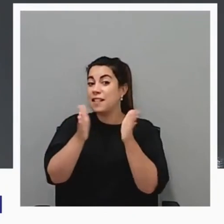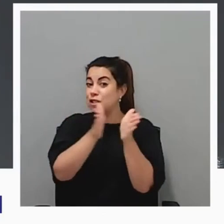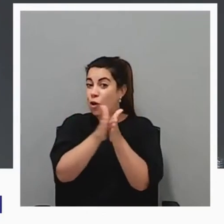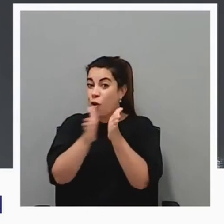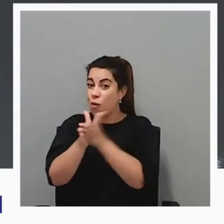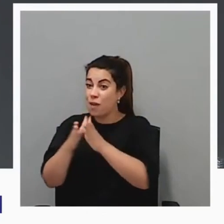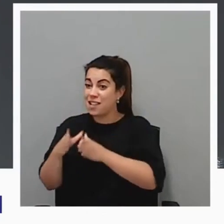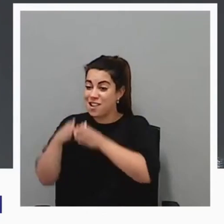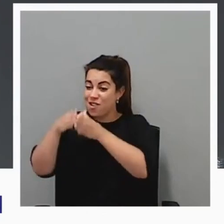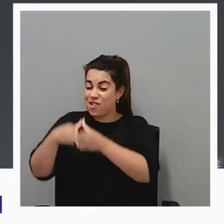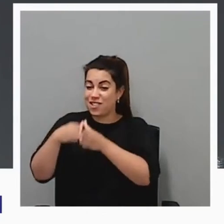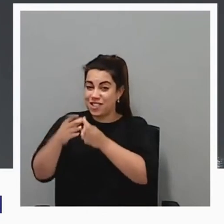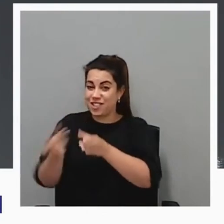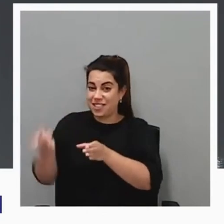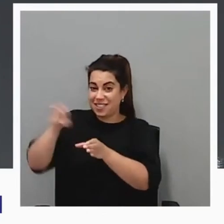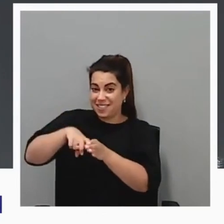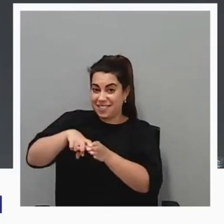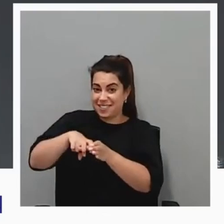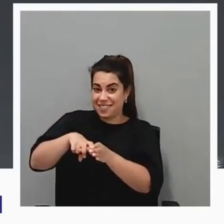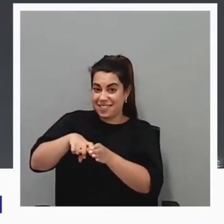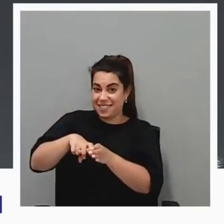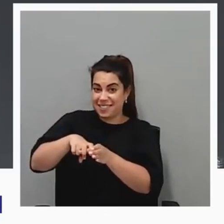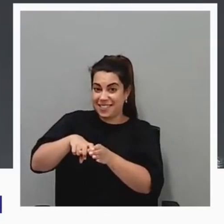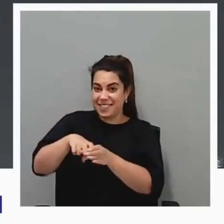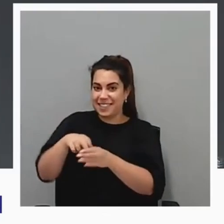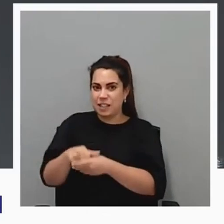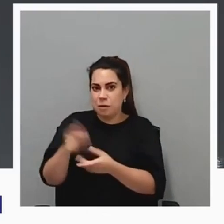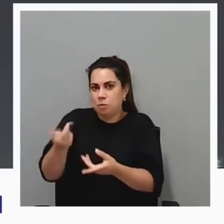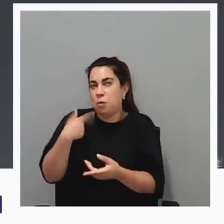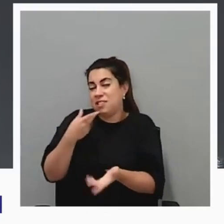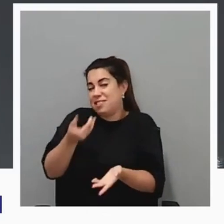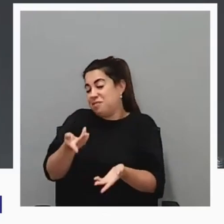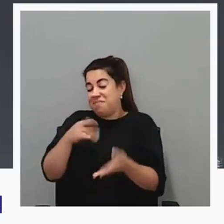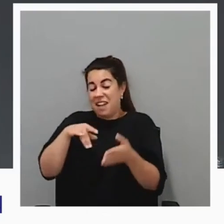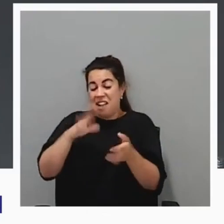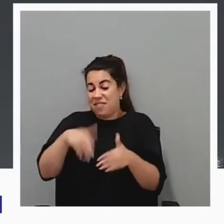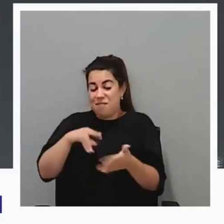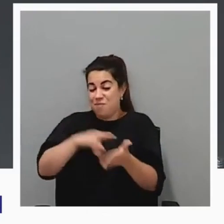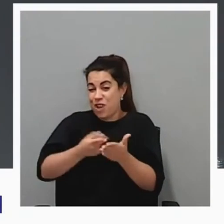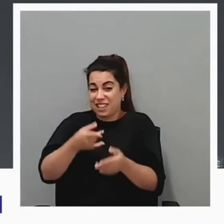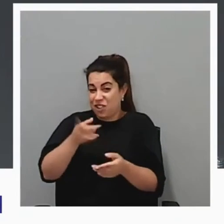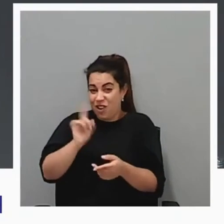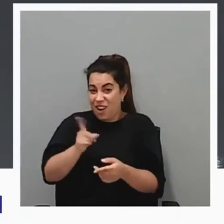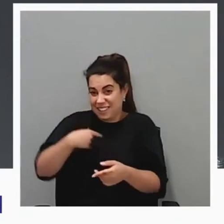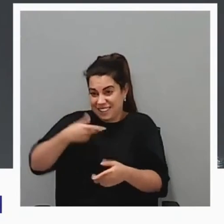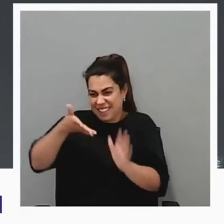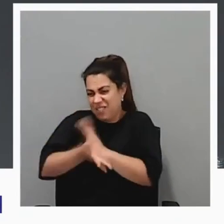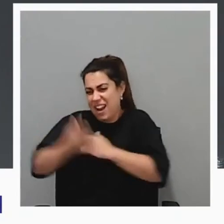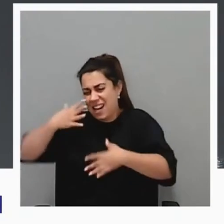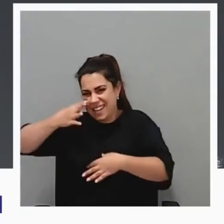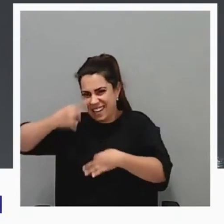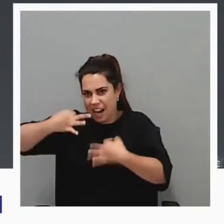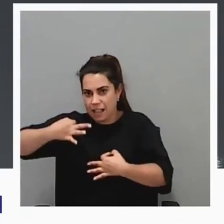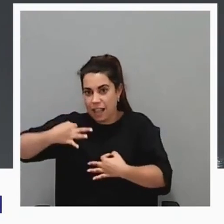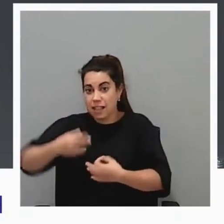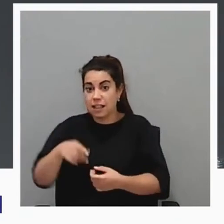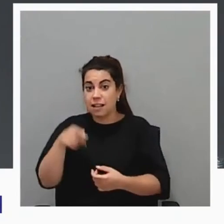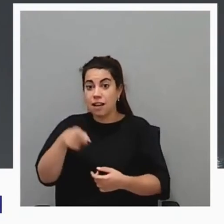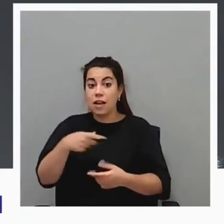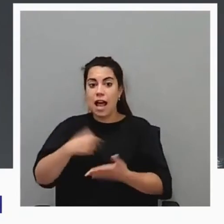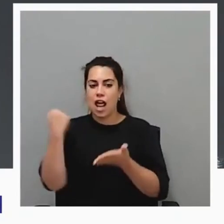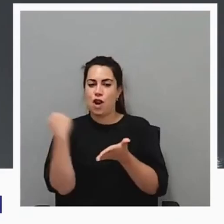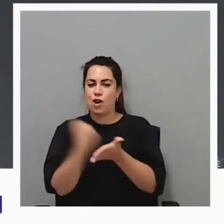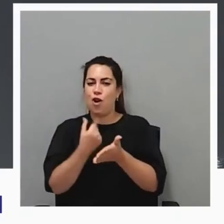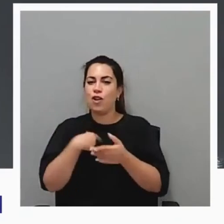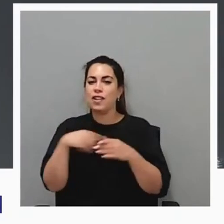embarcación el que apostaran por este, ya no es proyecto, es una realidad. El logo de la Junta de Andalucía está también ahí, también desde el